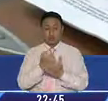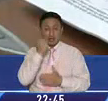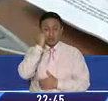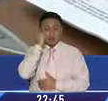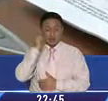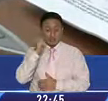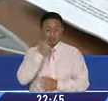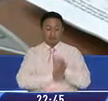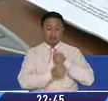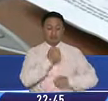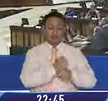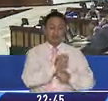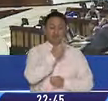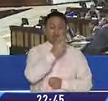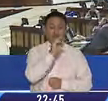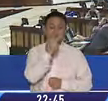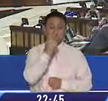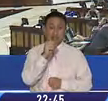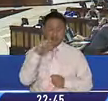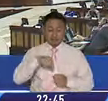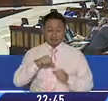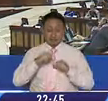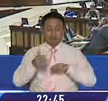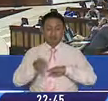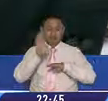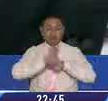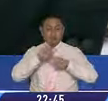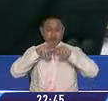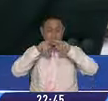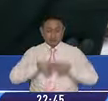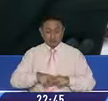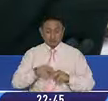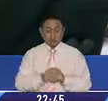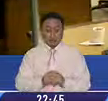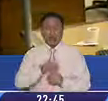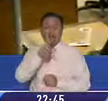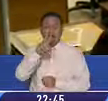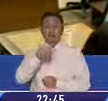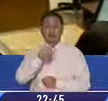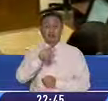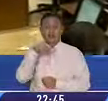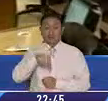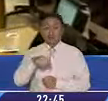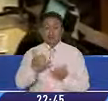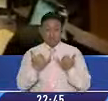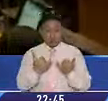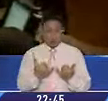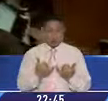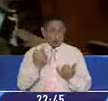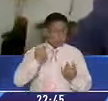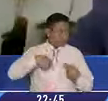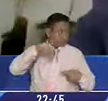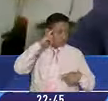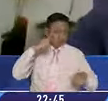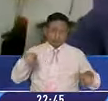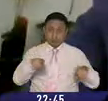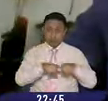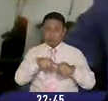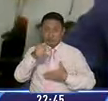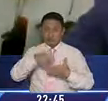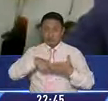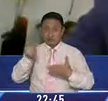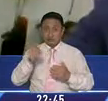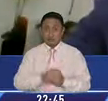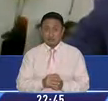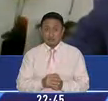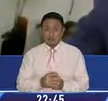inició en el año 2020. Llegó a la Asamblea Nacional para su revisión en el 2021 y ahora fue aprobada por unanimidad. Y en este momento